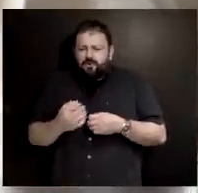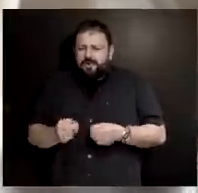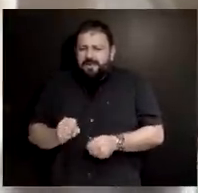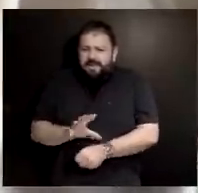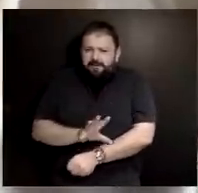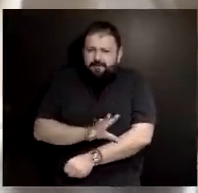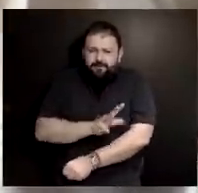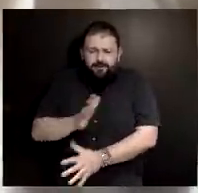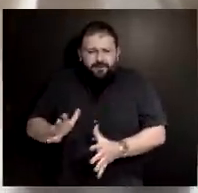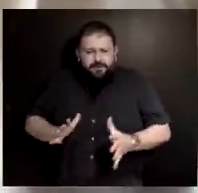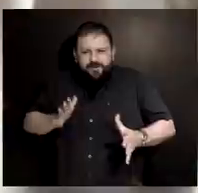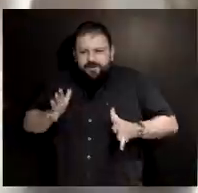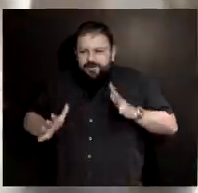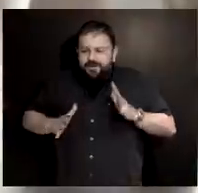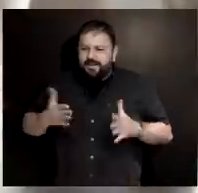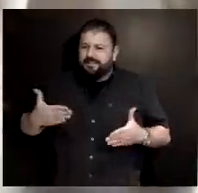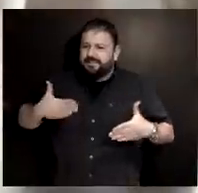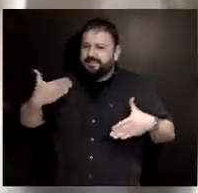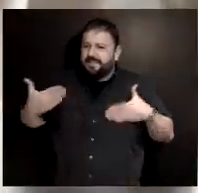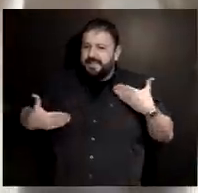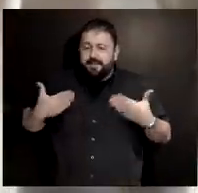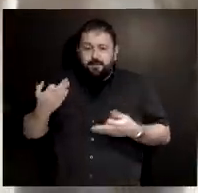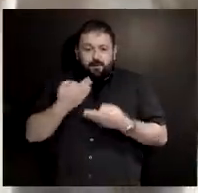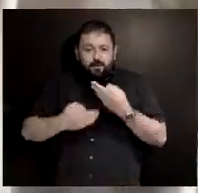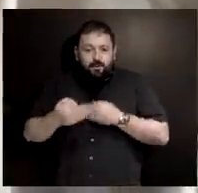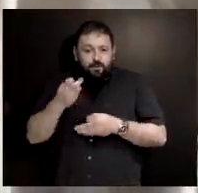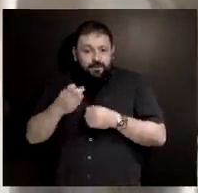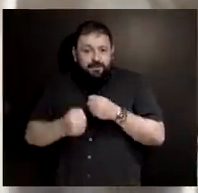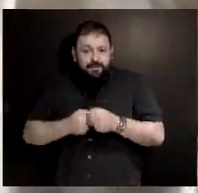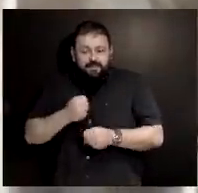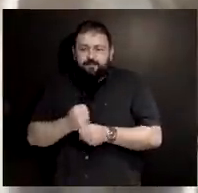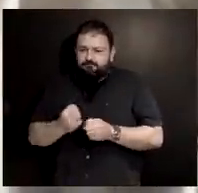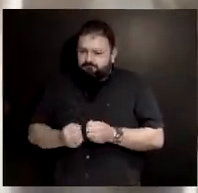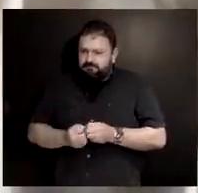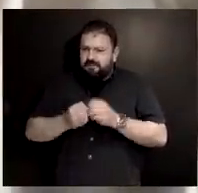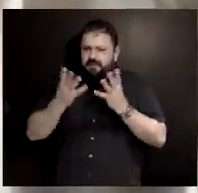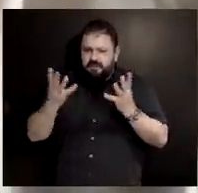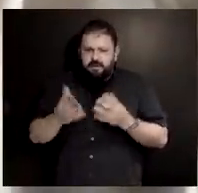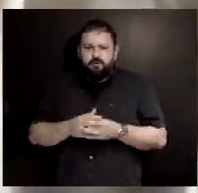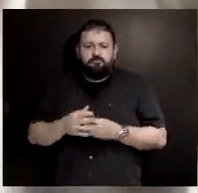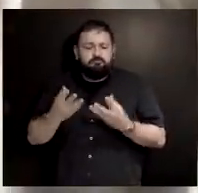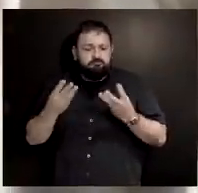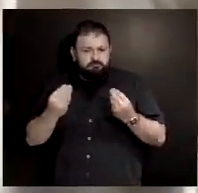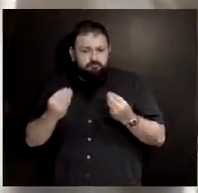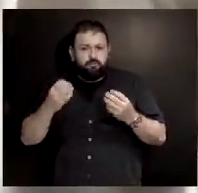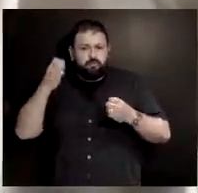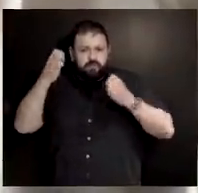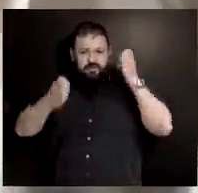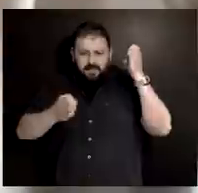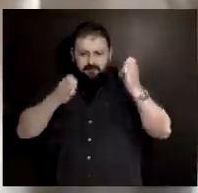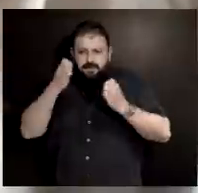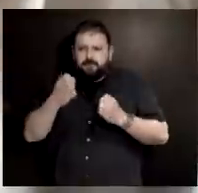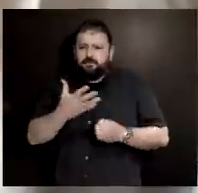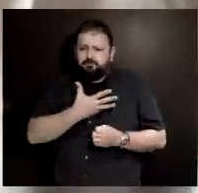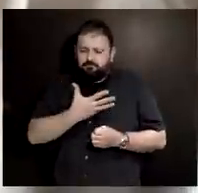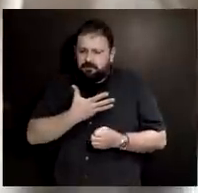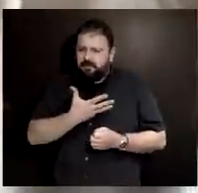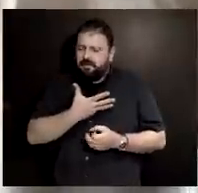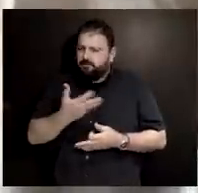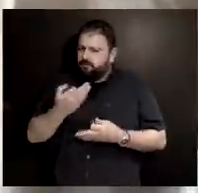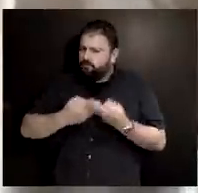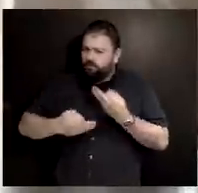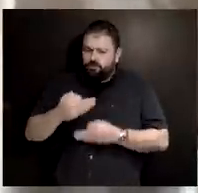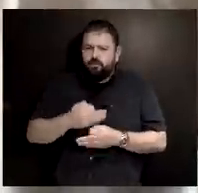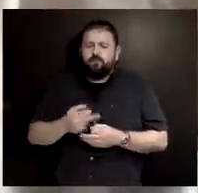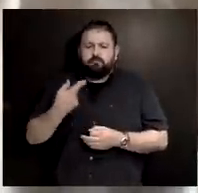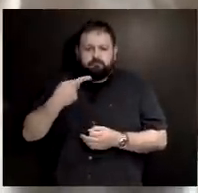dos viajes internacionales en un solo año. Por supuesto, muchos eventos que tendremos donde comenzarán las extravaganas, y